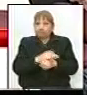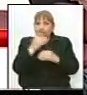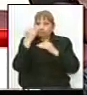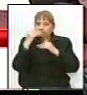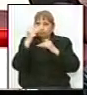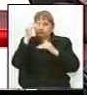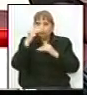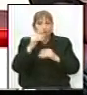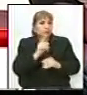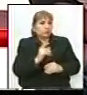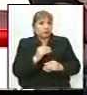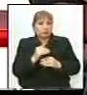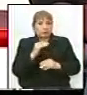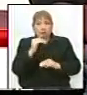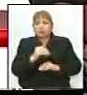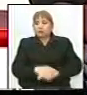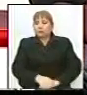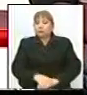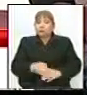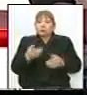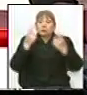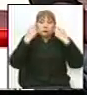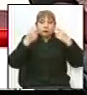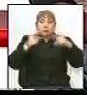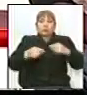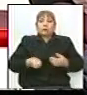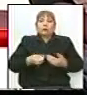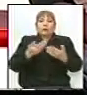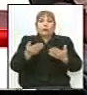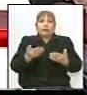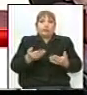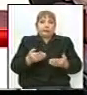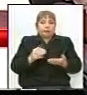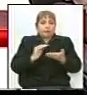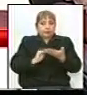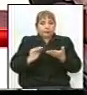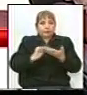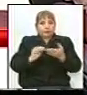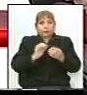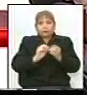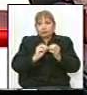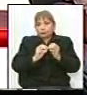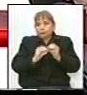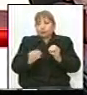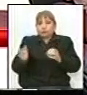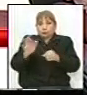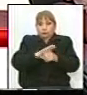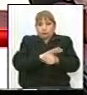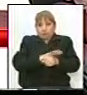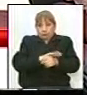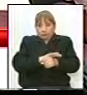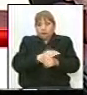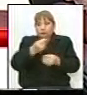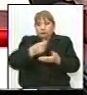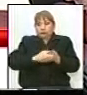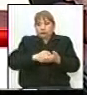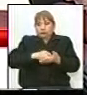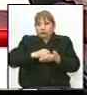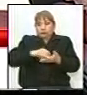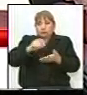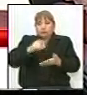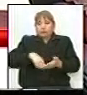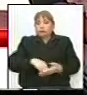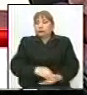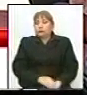y si no alcanzaron el mínimo, de acuerdo a la ley se les da un plazo de subsanación para que completen las firmas, como ocurrió en el